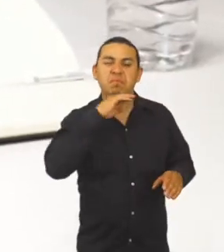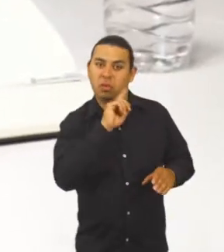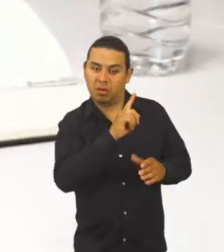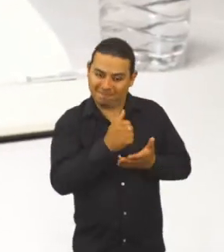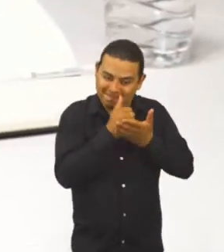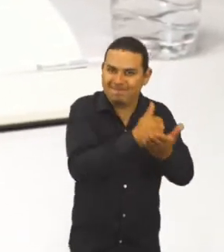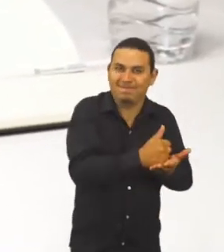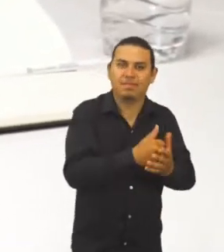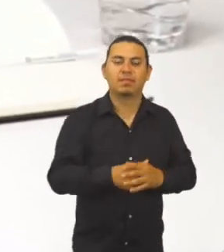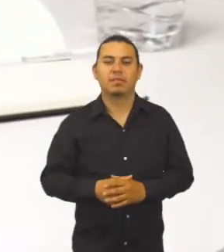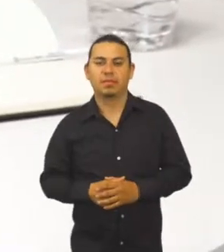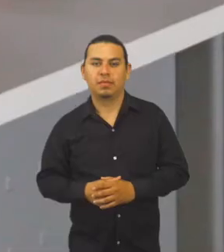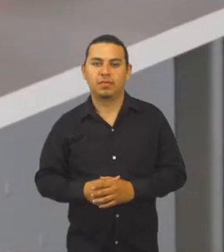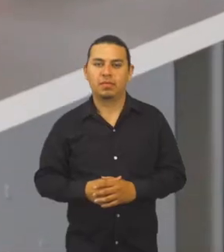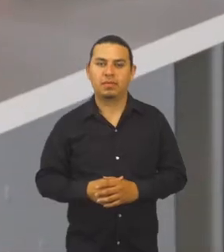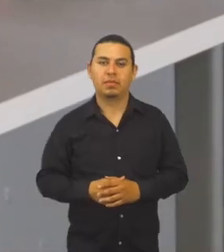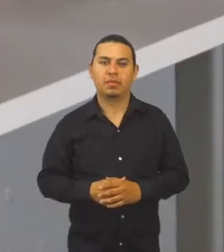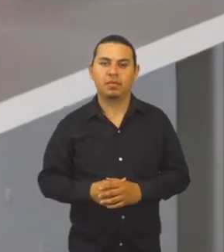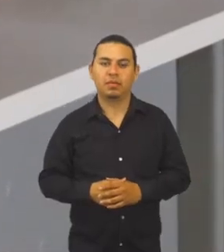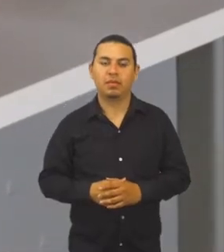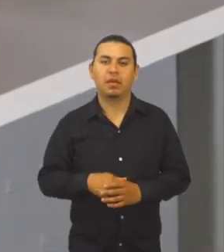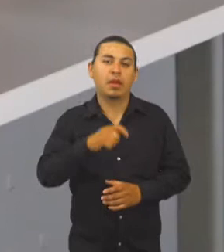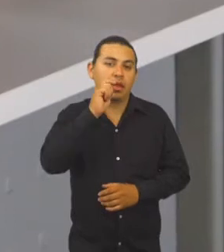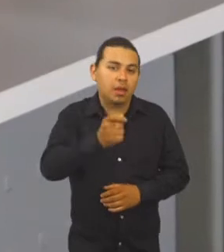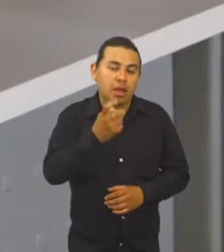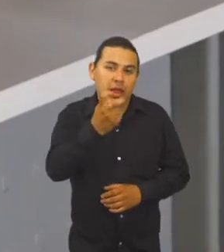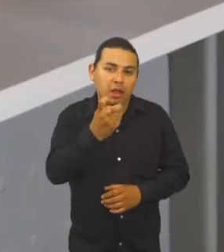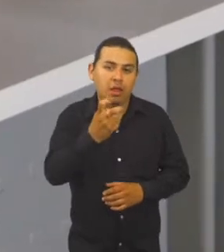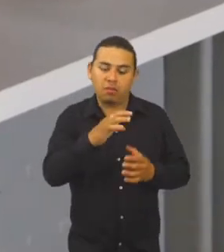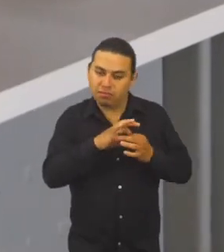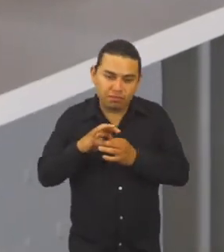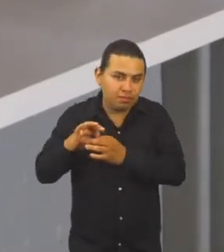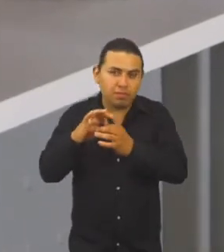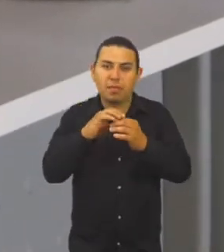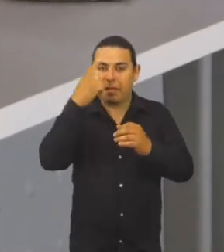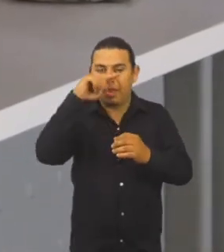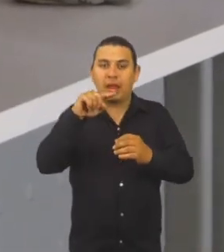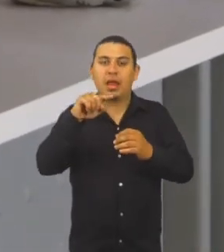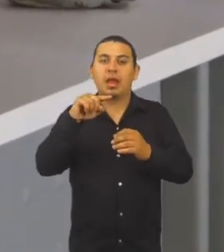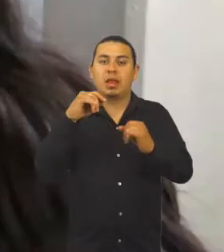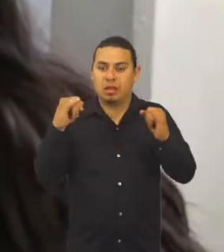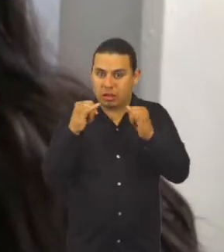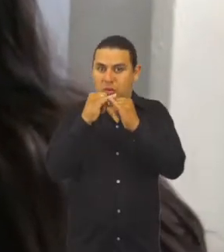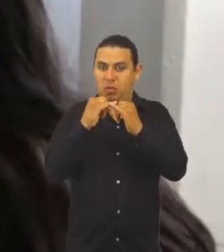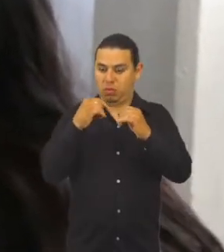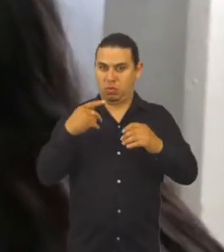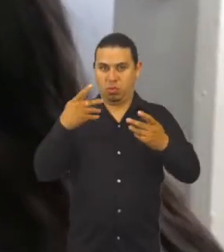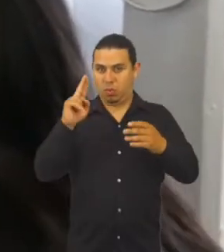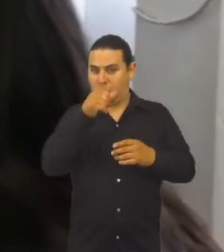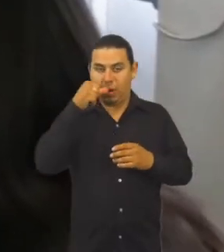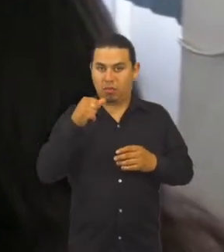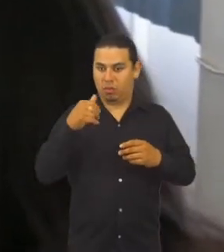de Mejoramiento al Profesorado, el PRODEP, nos exige, como parte de ese mecanismo de crecimiento